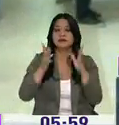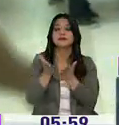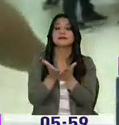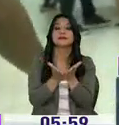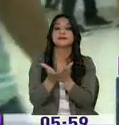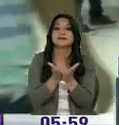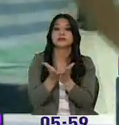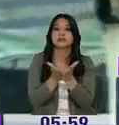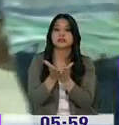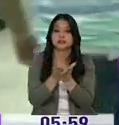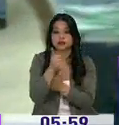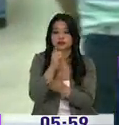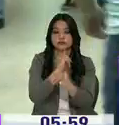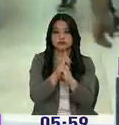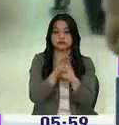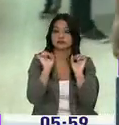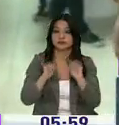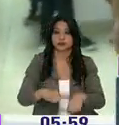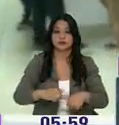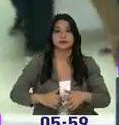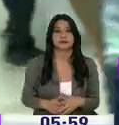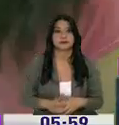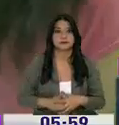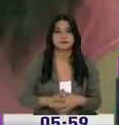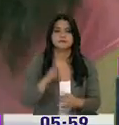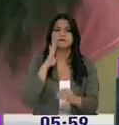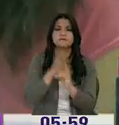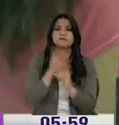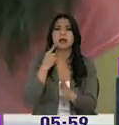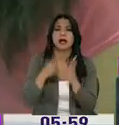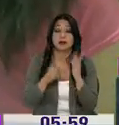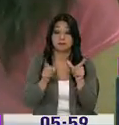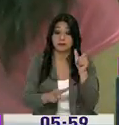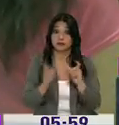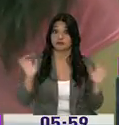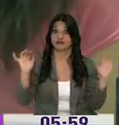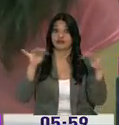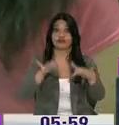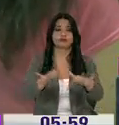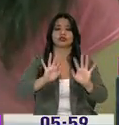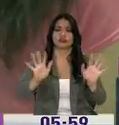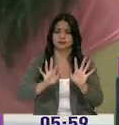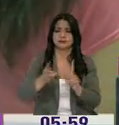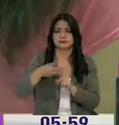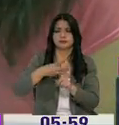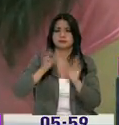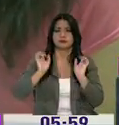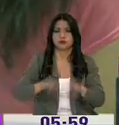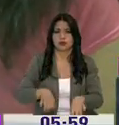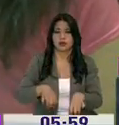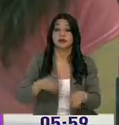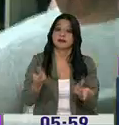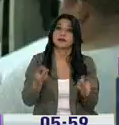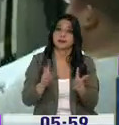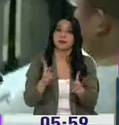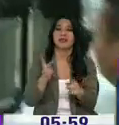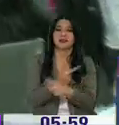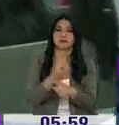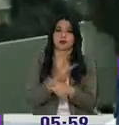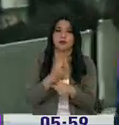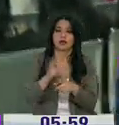que la institución ofrece. Esto con el fin de evitar la aglomeración de usuarios y disminuir el riesgo de propagación a causa